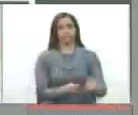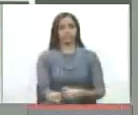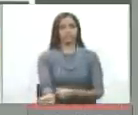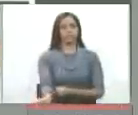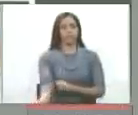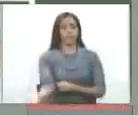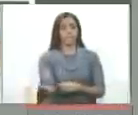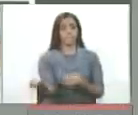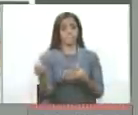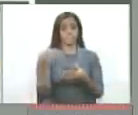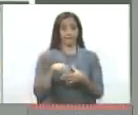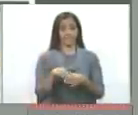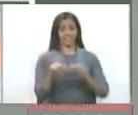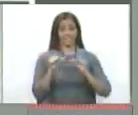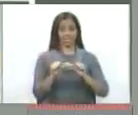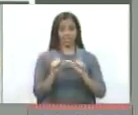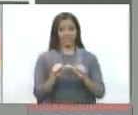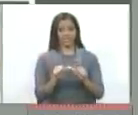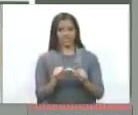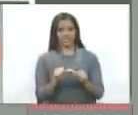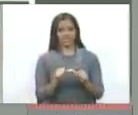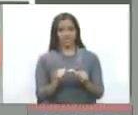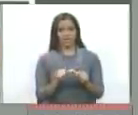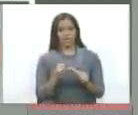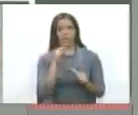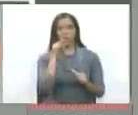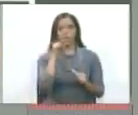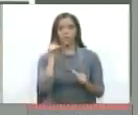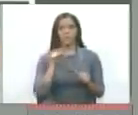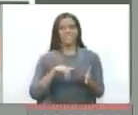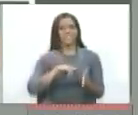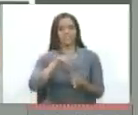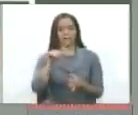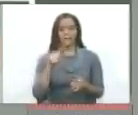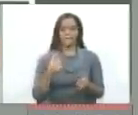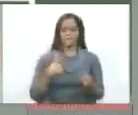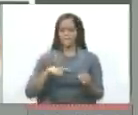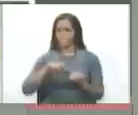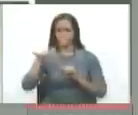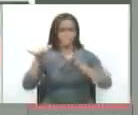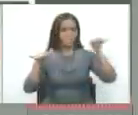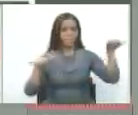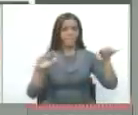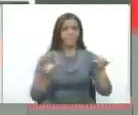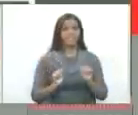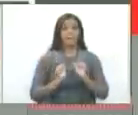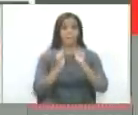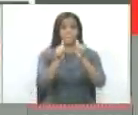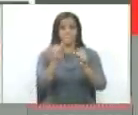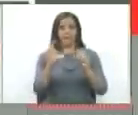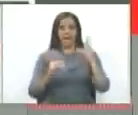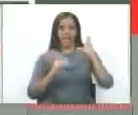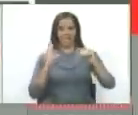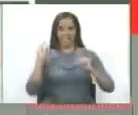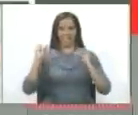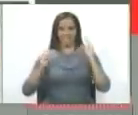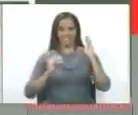además, ellos siguen, fíjese que usted se fue por allá, yo me por el otro lado y Delcy, y comenzaron a hablar. Ellos